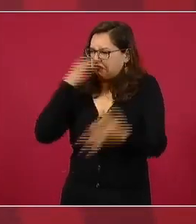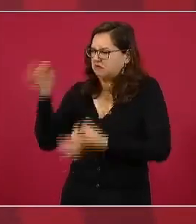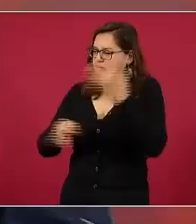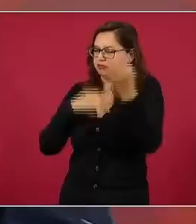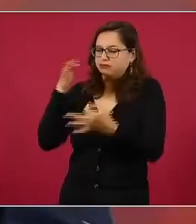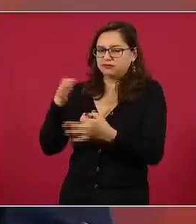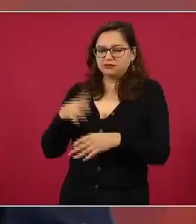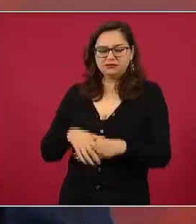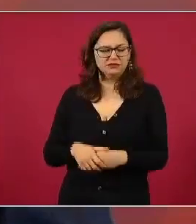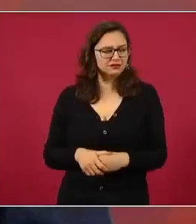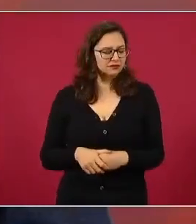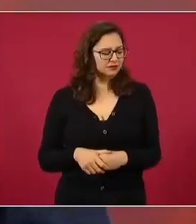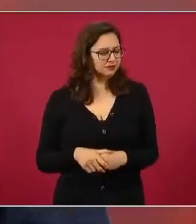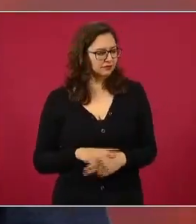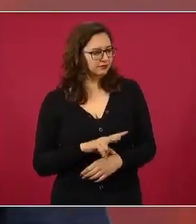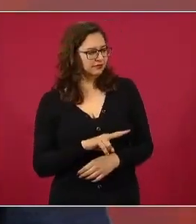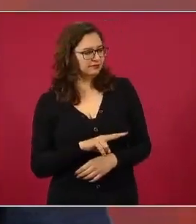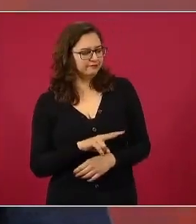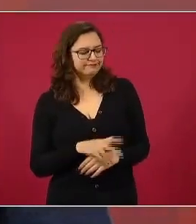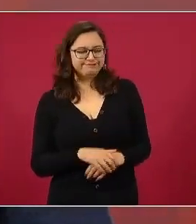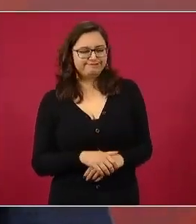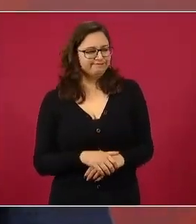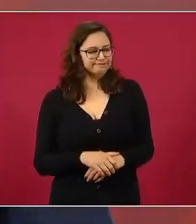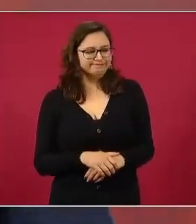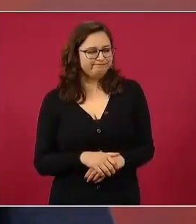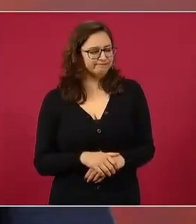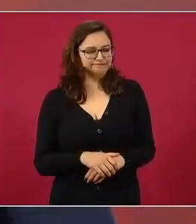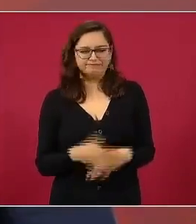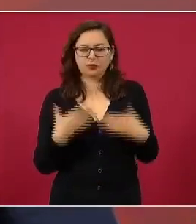que ya son otras condiciones.